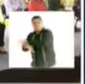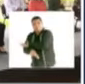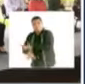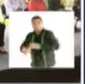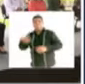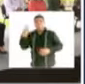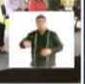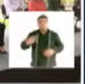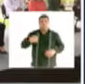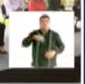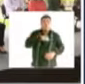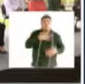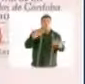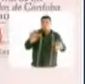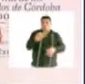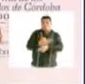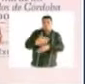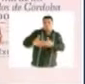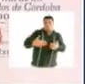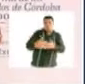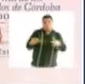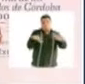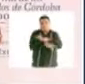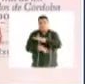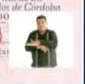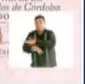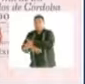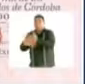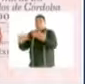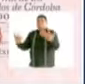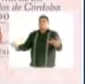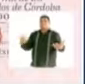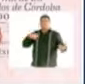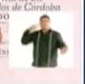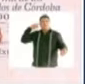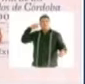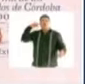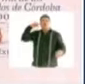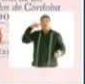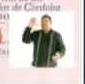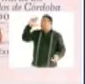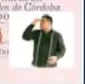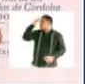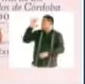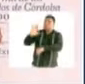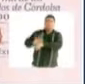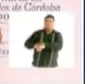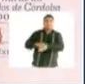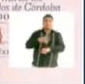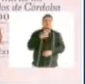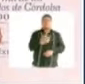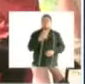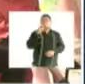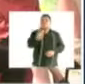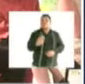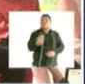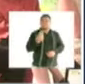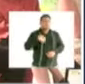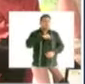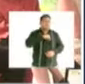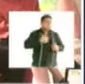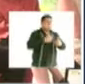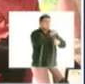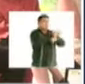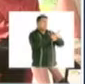puede avanzar desde la parte técnica, pero claro, si la parte política no existe un entendimiento, esto a veces se queda sin